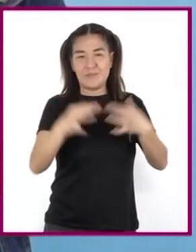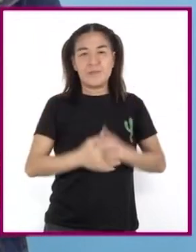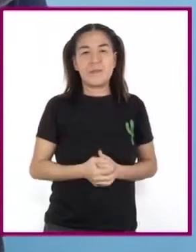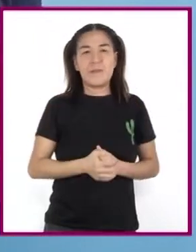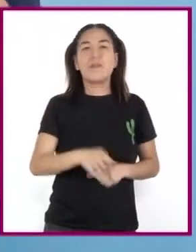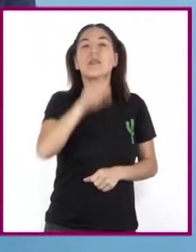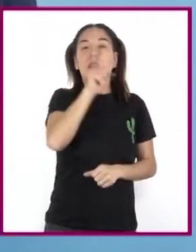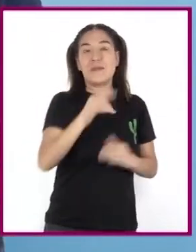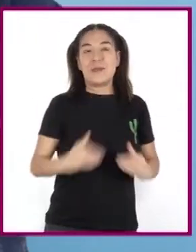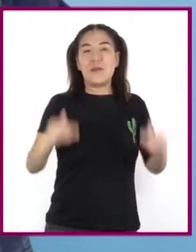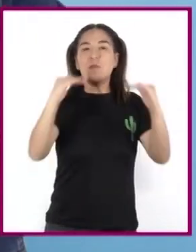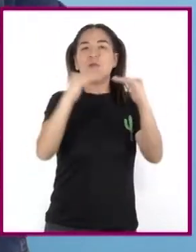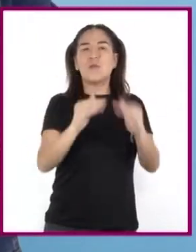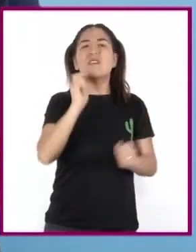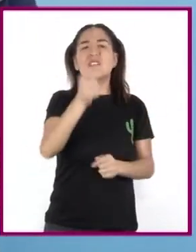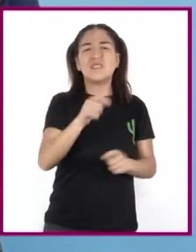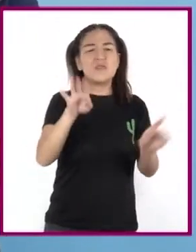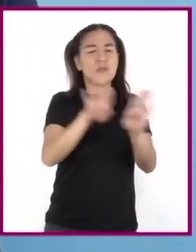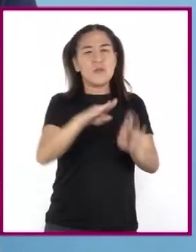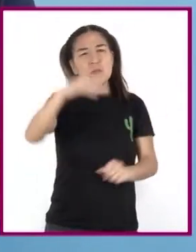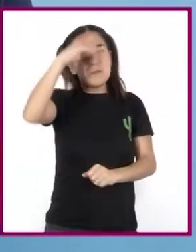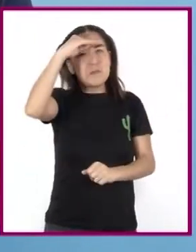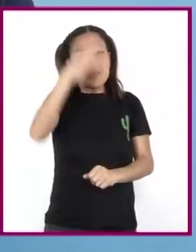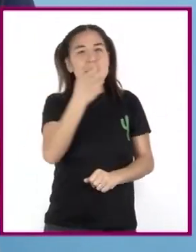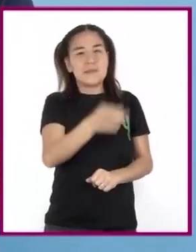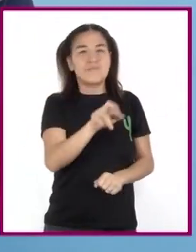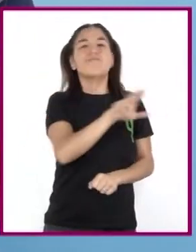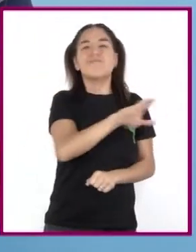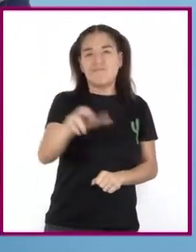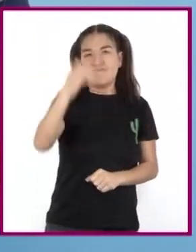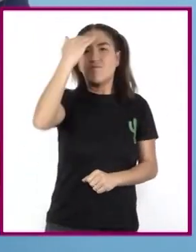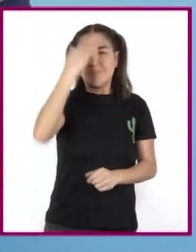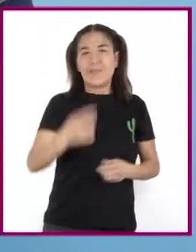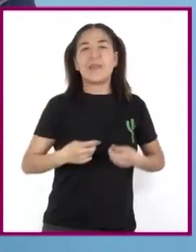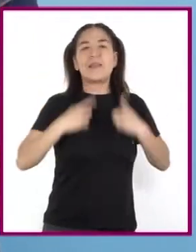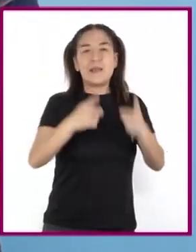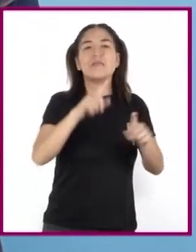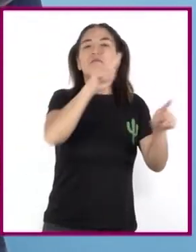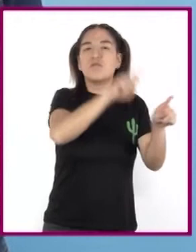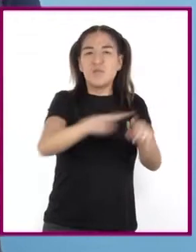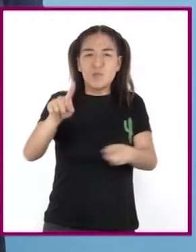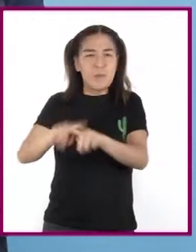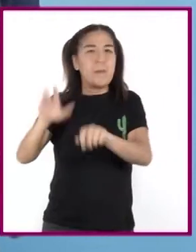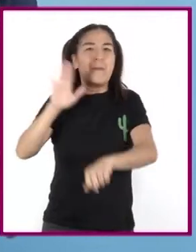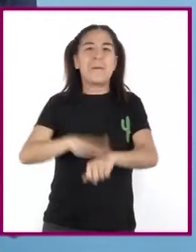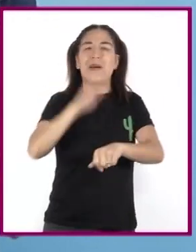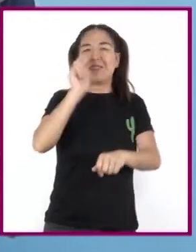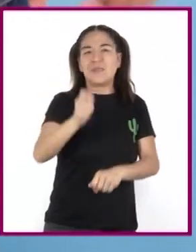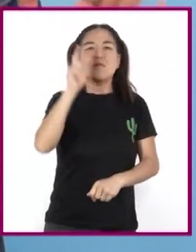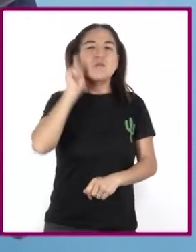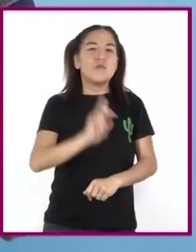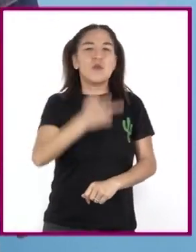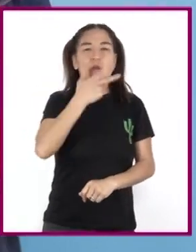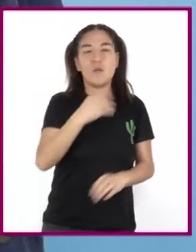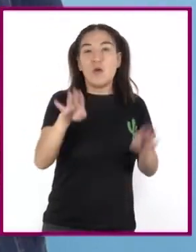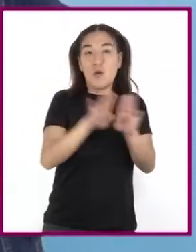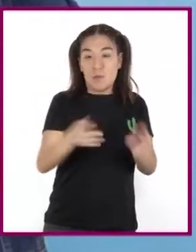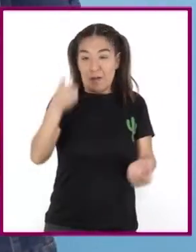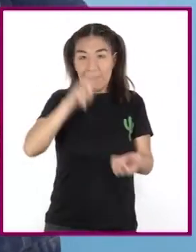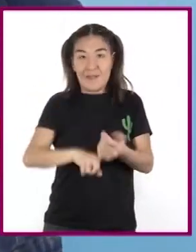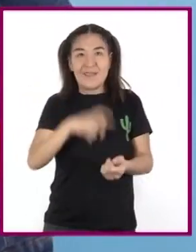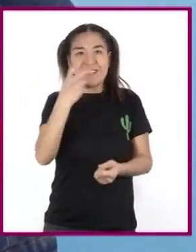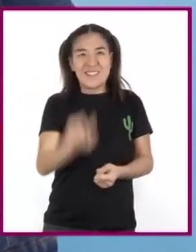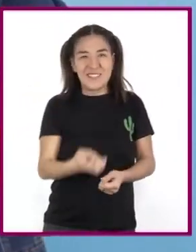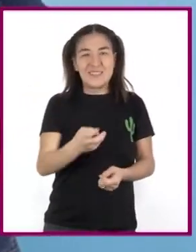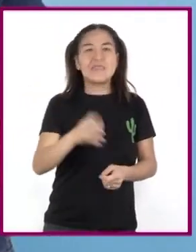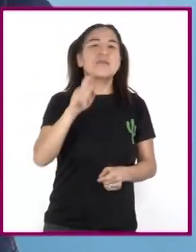de la igualdad, esta perspectiva reconoce que existen múltiples identidades de género y que las diferencias que existen con